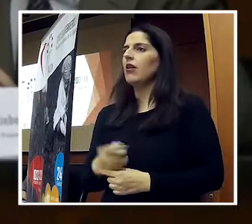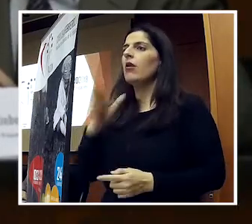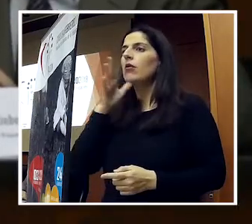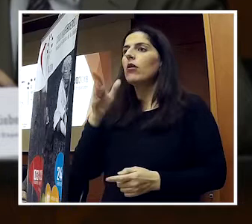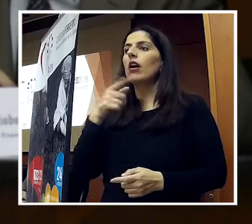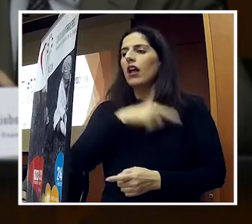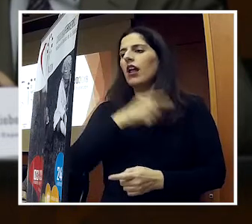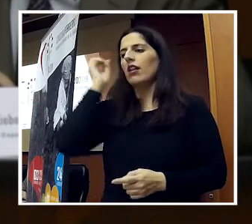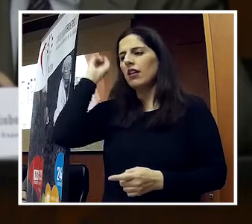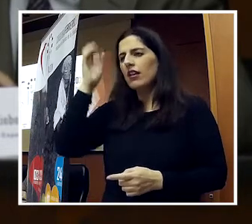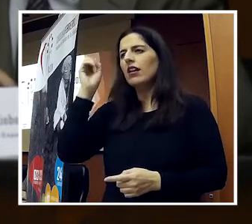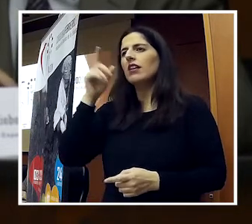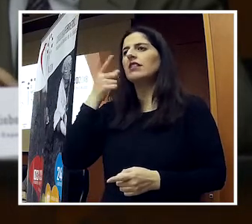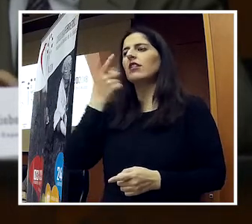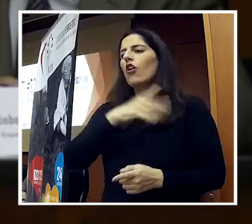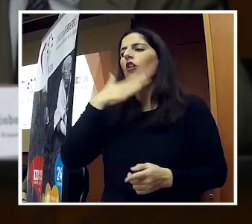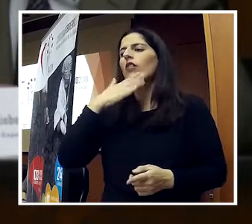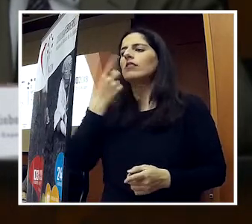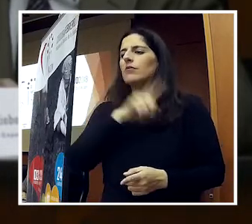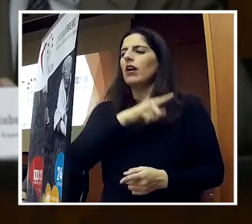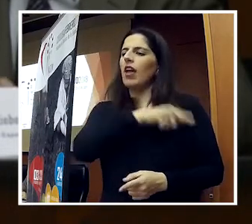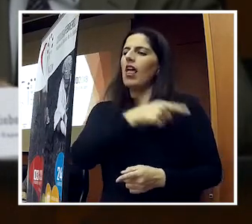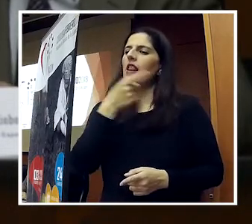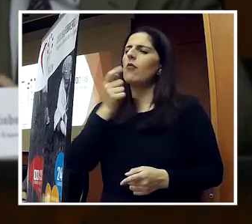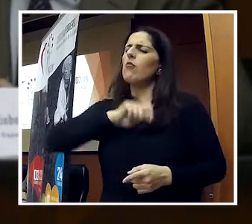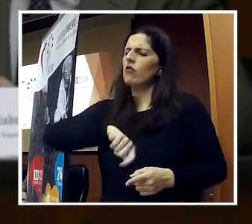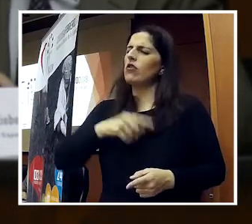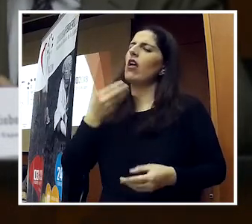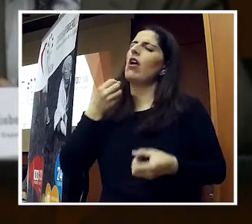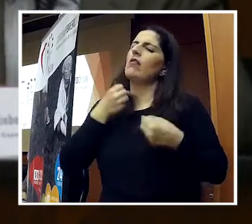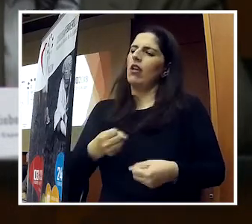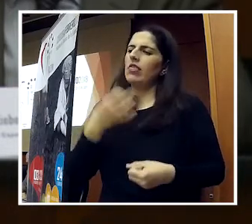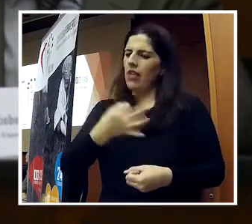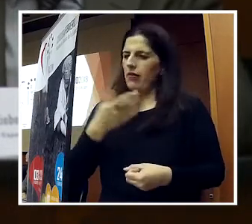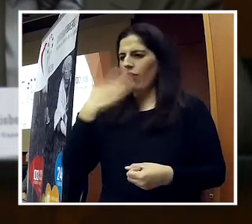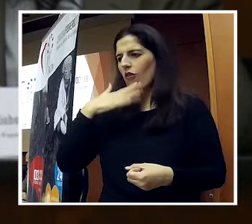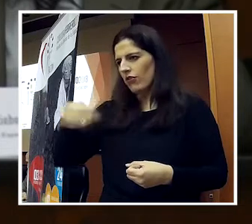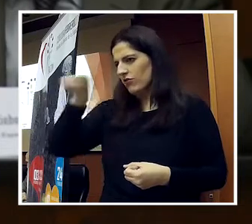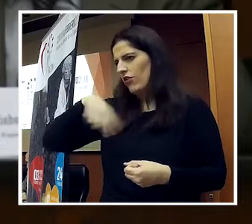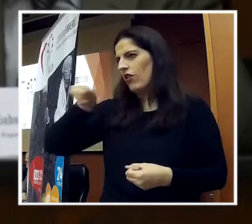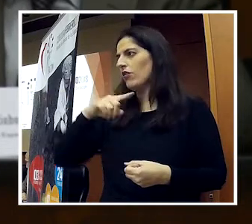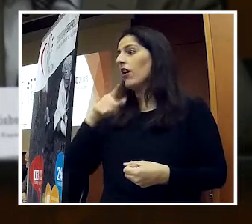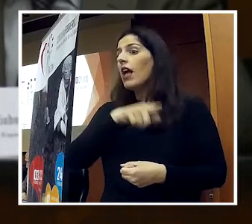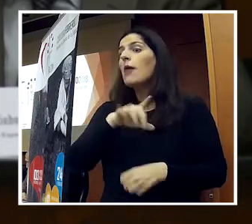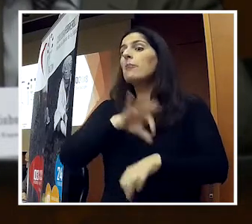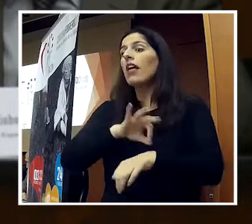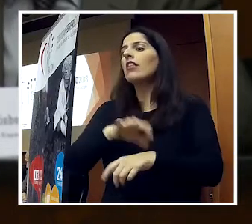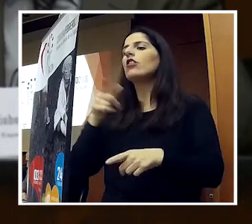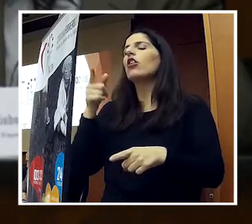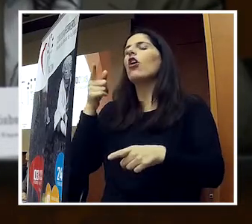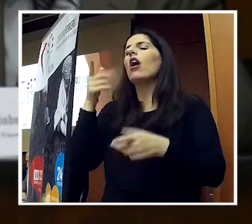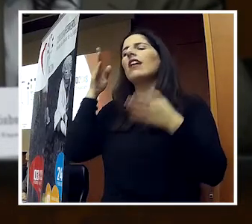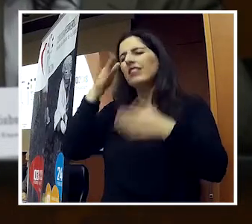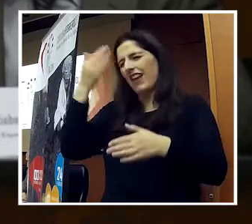digo, él es ponente y conviene que conozcan su auténtica dimensión profesional, ya que él es un médico de atención